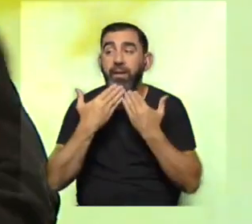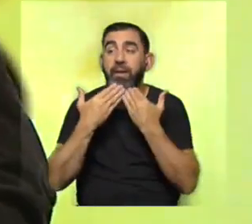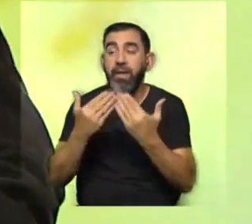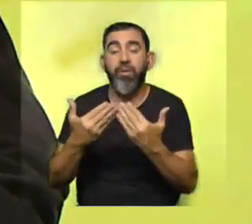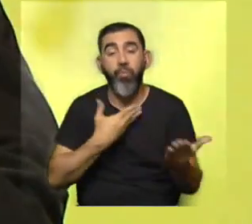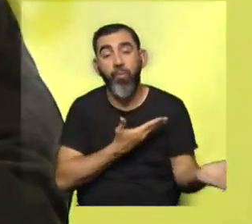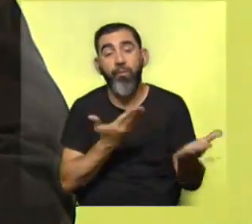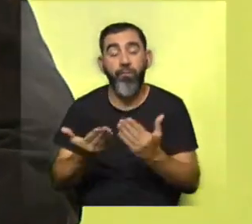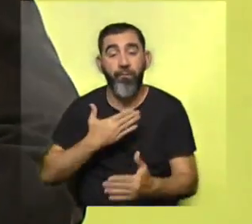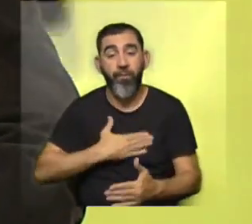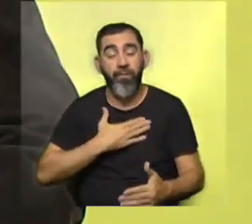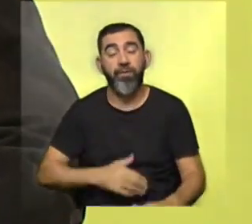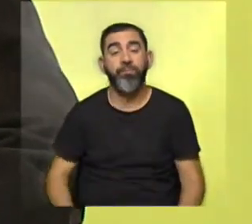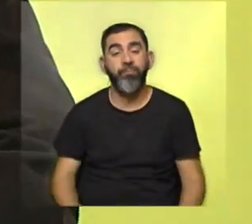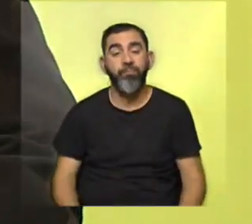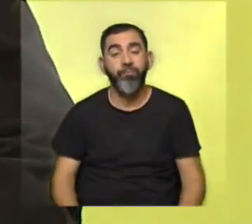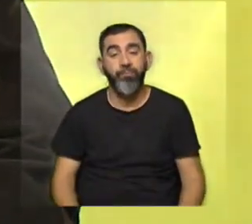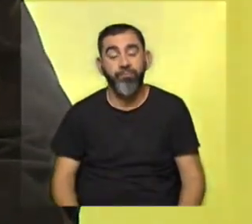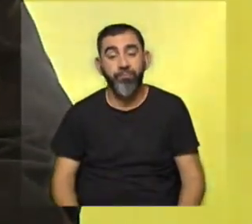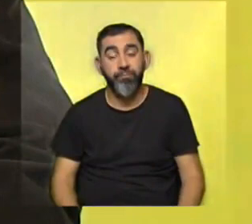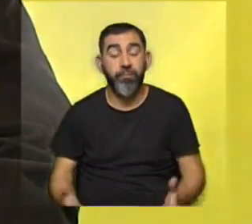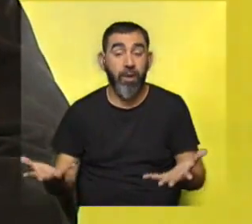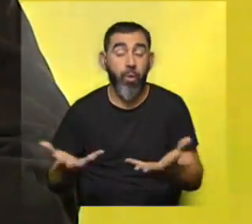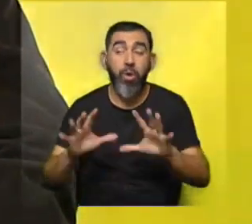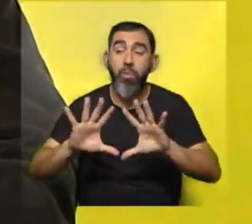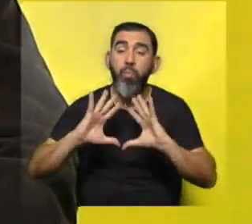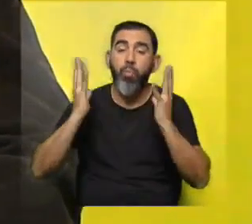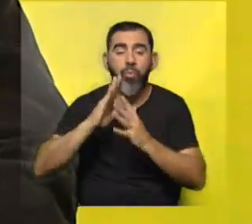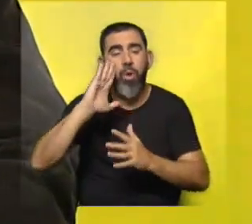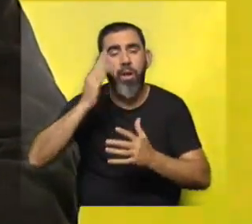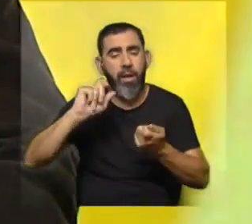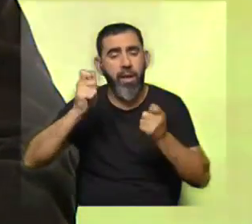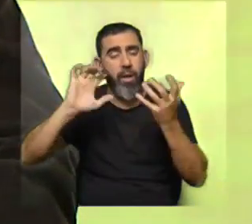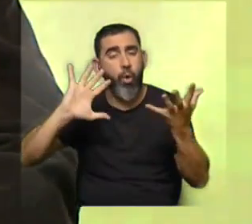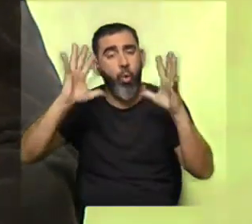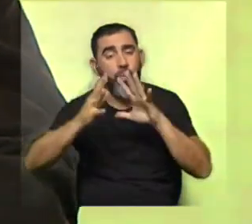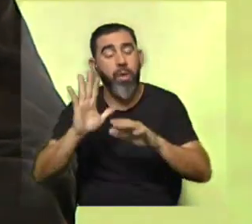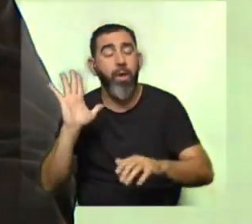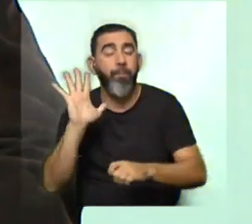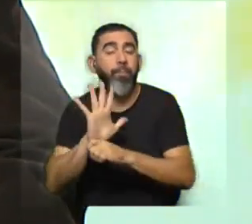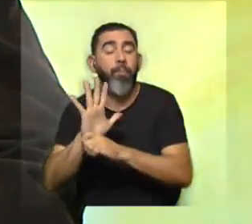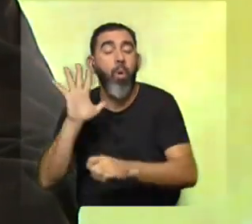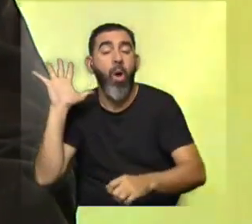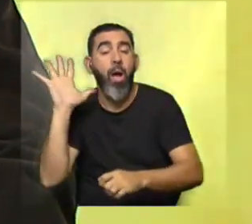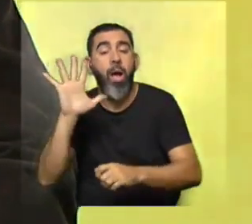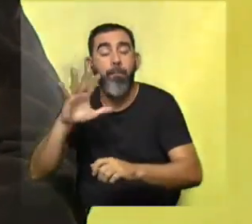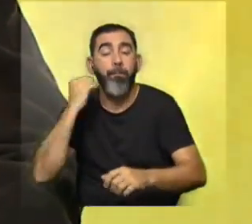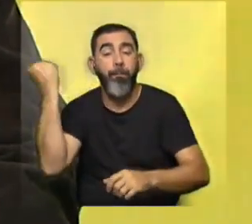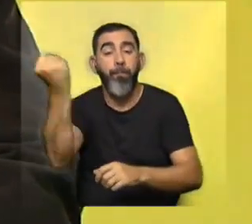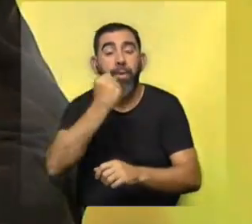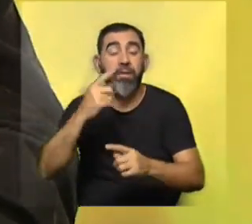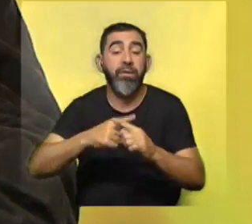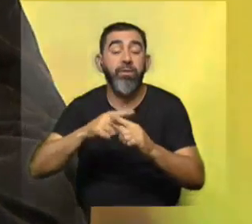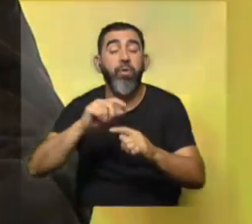un gusto estar acá. Y sí, creo que a esta altura a nivel mundial se reconoce el cambio climático como la amenaza para la humanidad más importante para el siglo